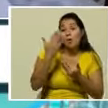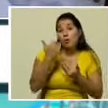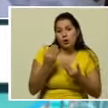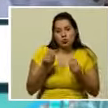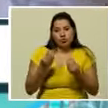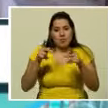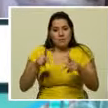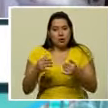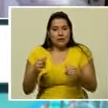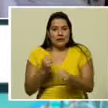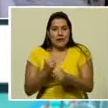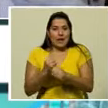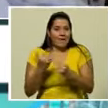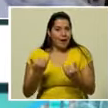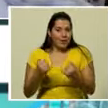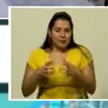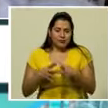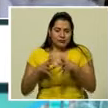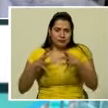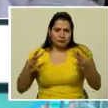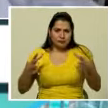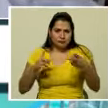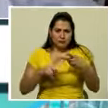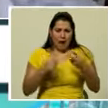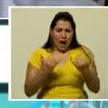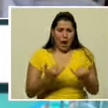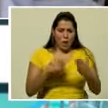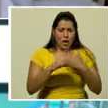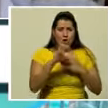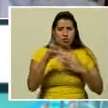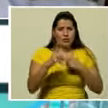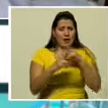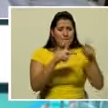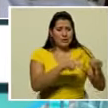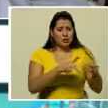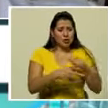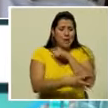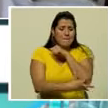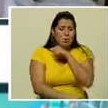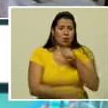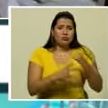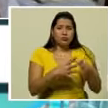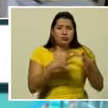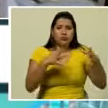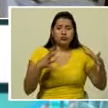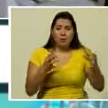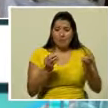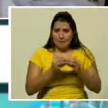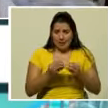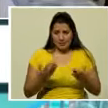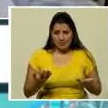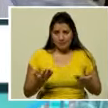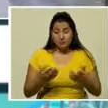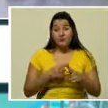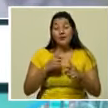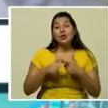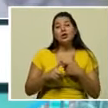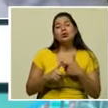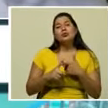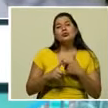trastocado, digamos, se ha aumentado, la pobreza también se ha acentuado con esta situación de crisis sanitaria. Entonces,